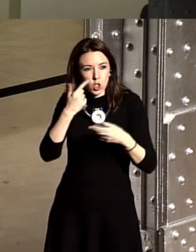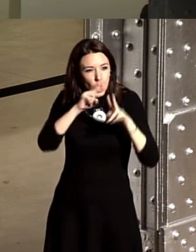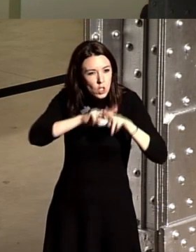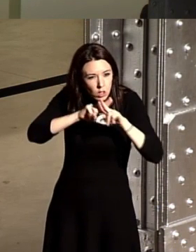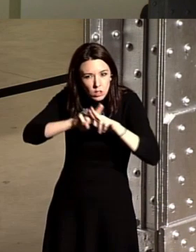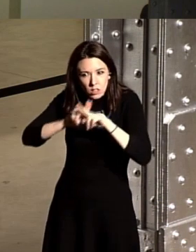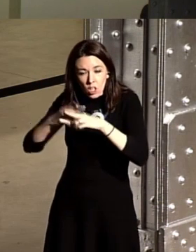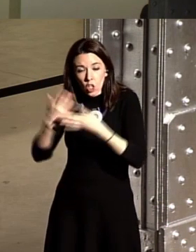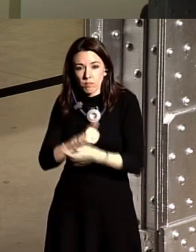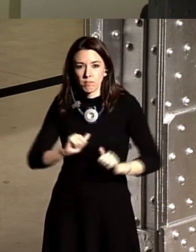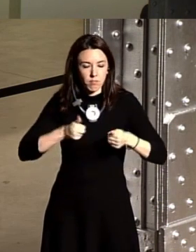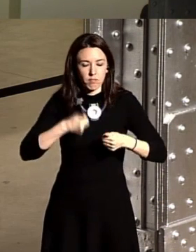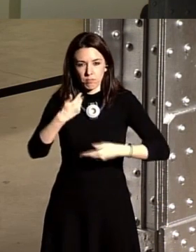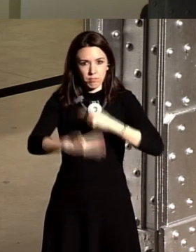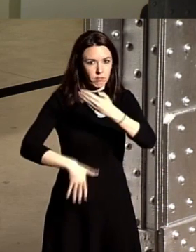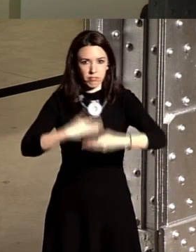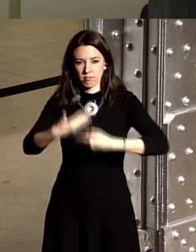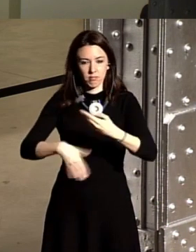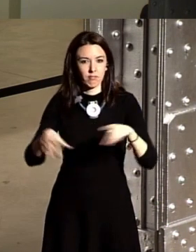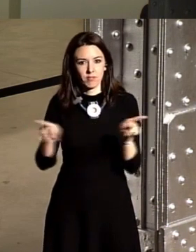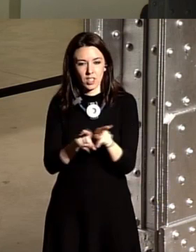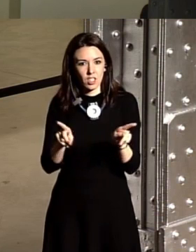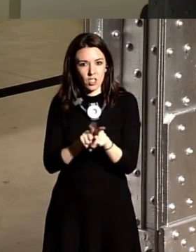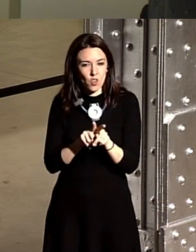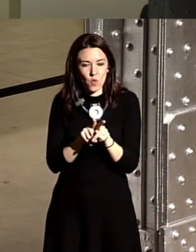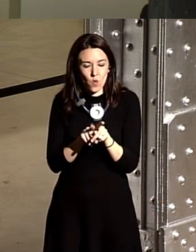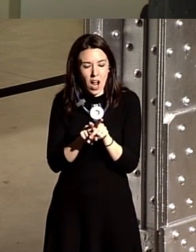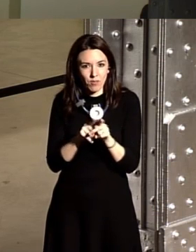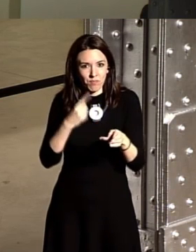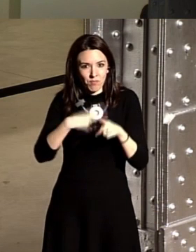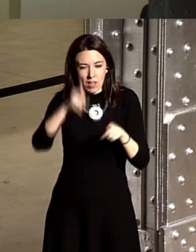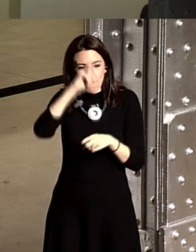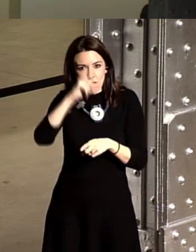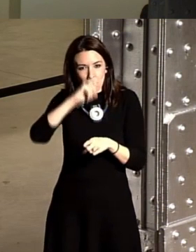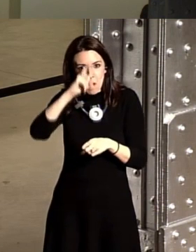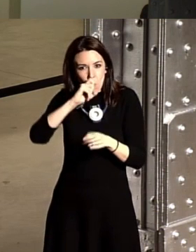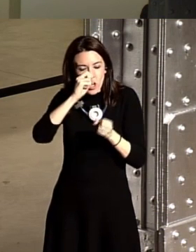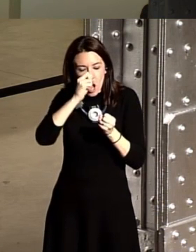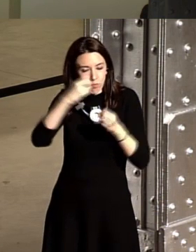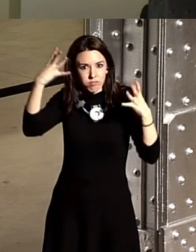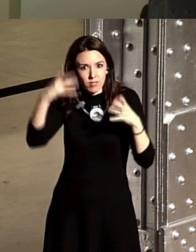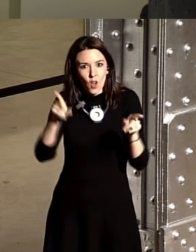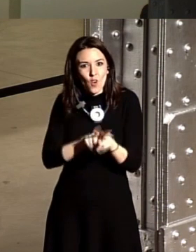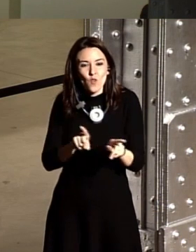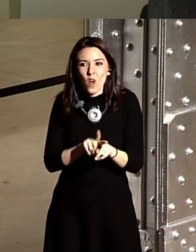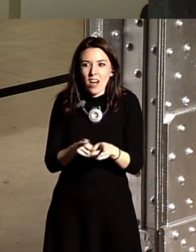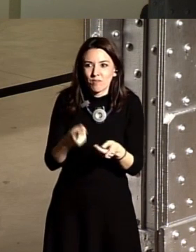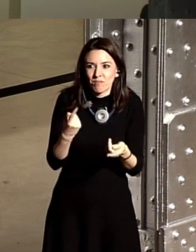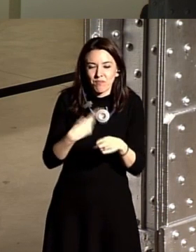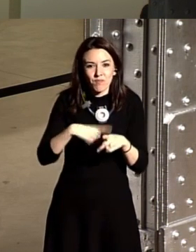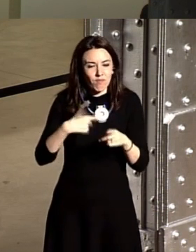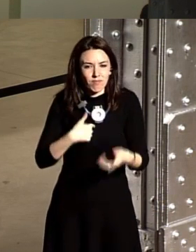que comenzaba era como un delugio de memorias. Y ya, como era una cosa que para mí